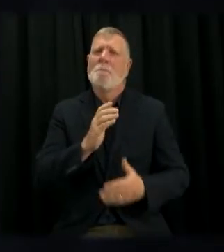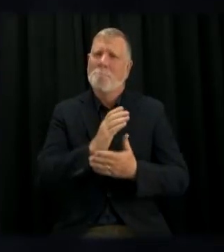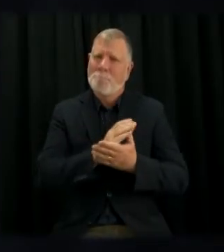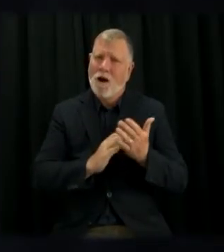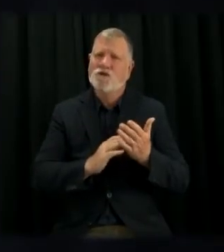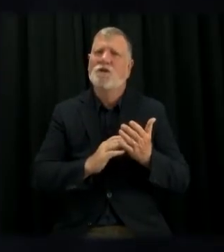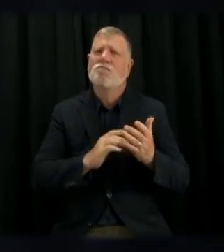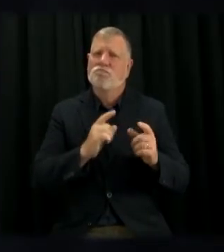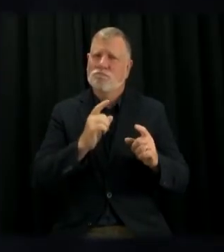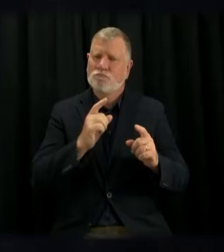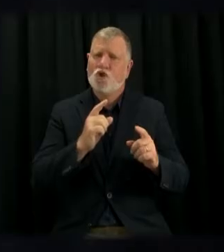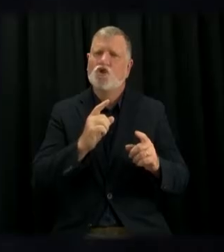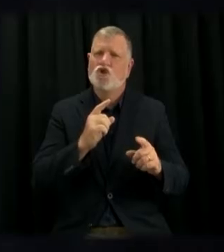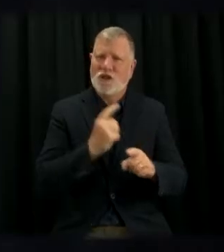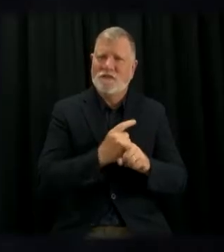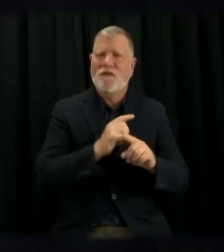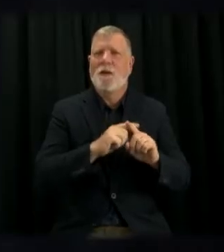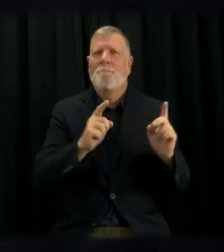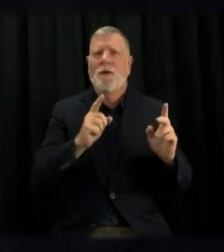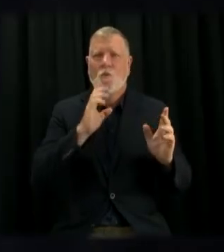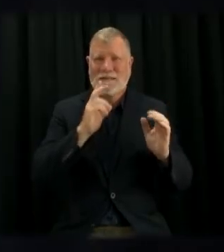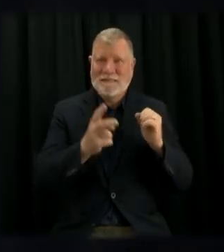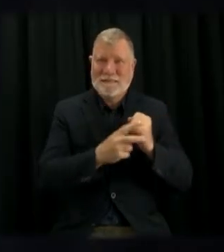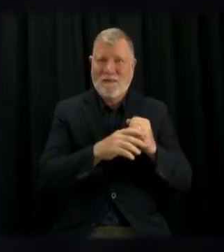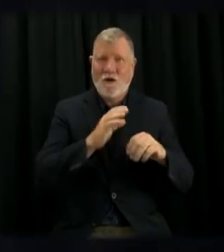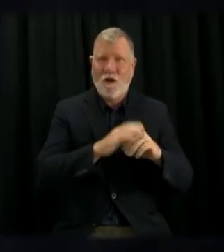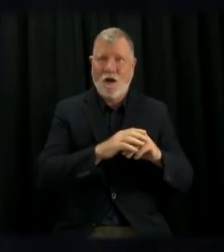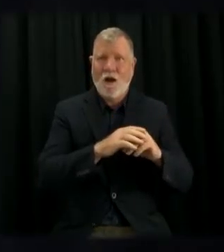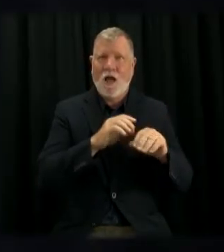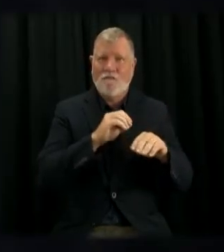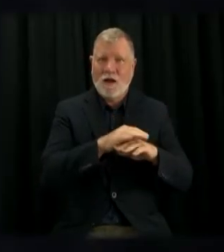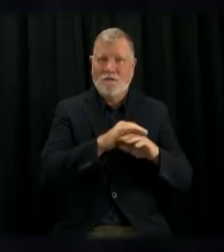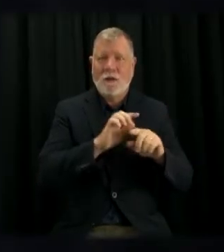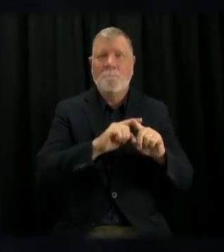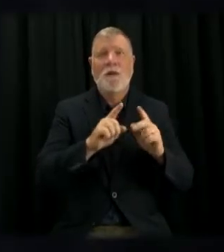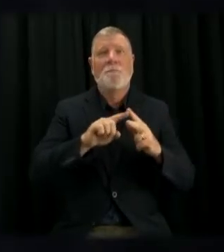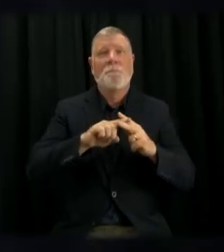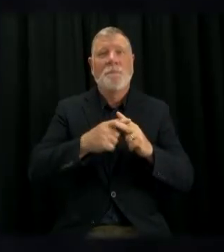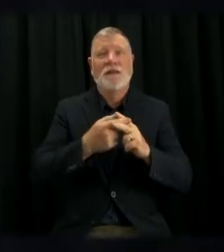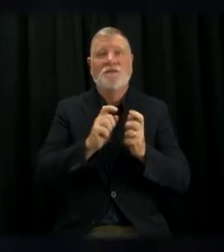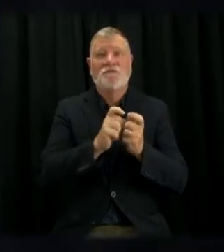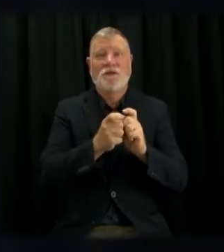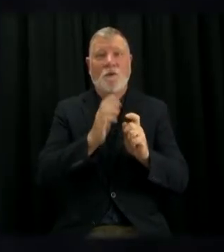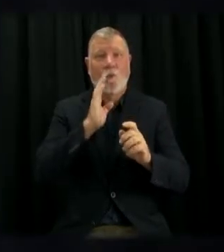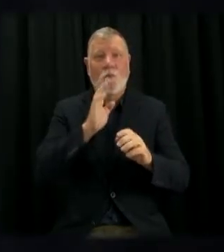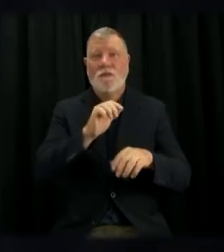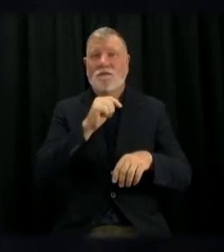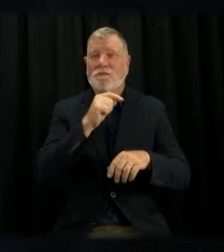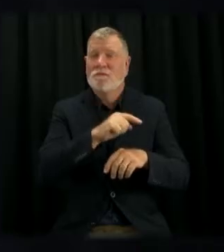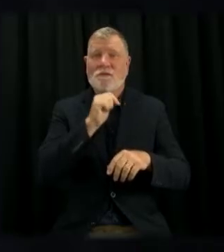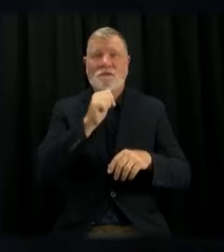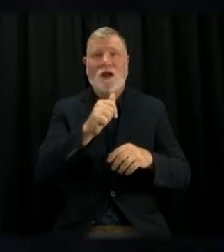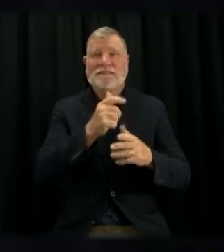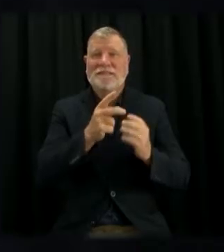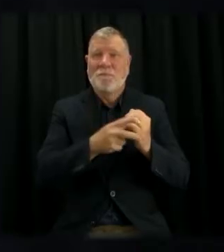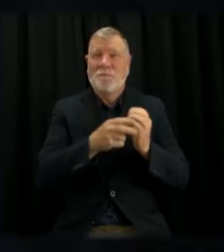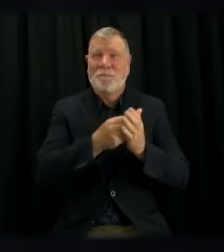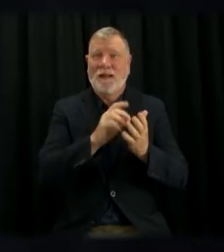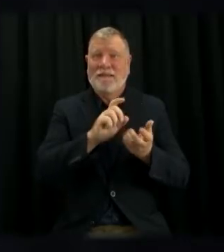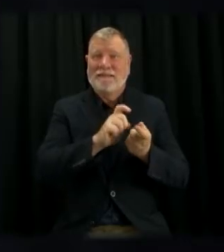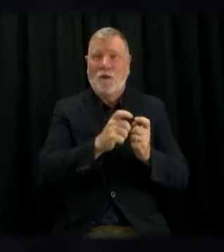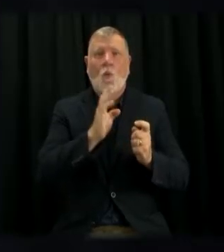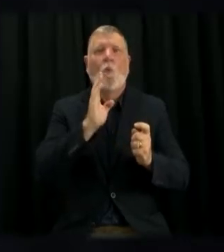es justificado, pero esperamos que haber economías en consejeros, asesores. Pero como ha comenzado, esos